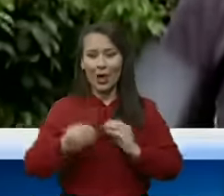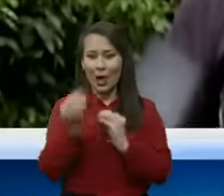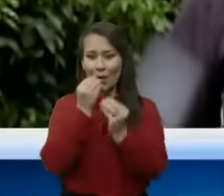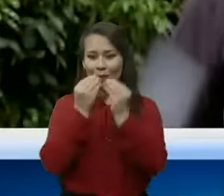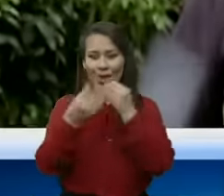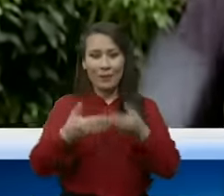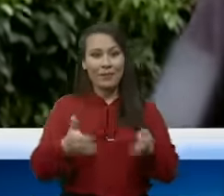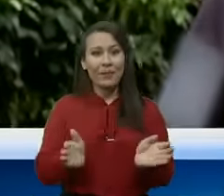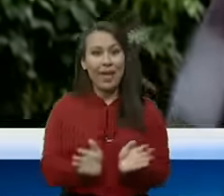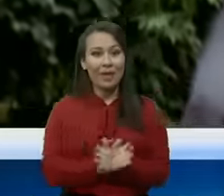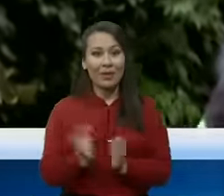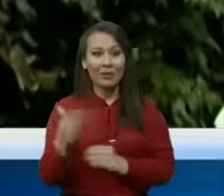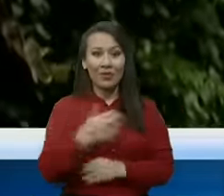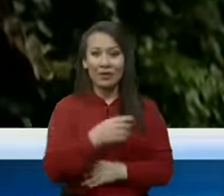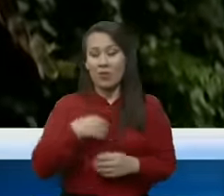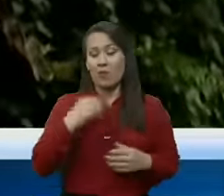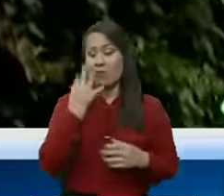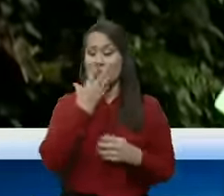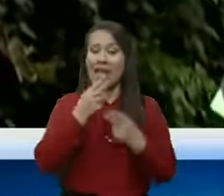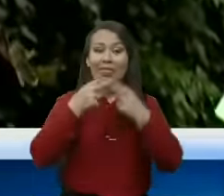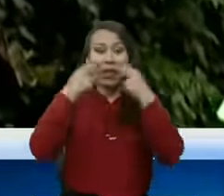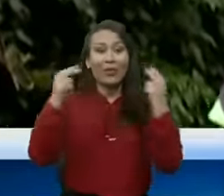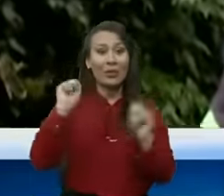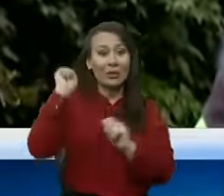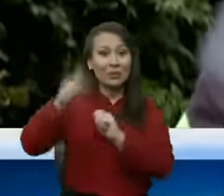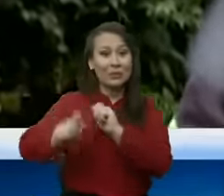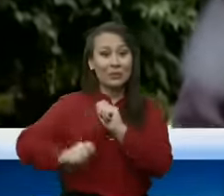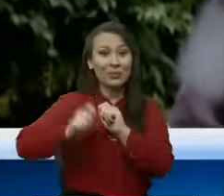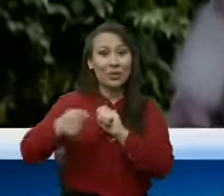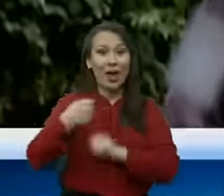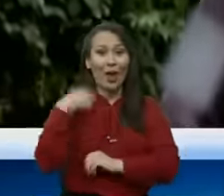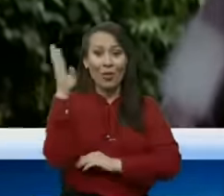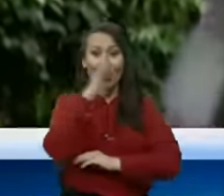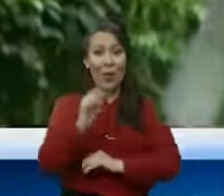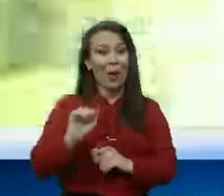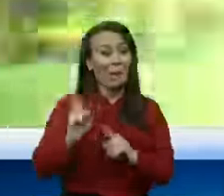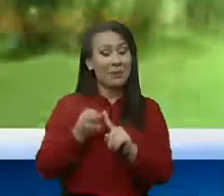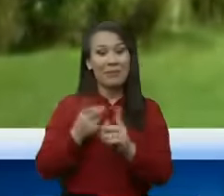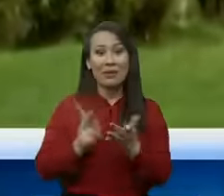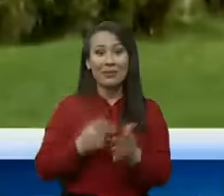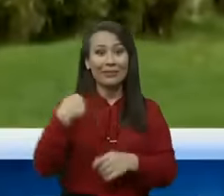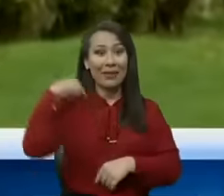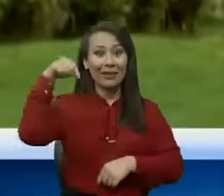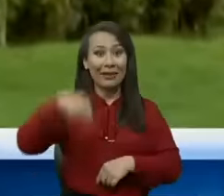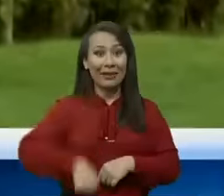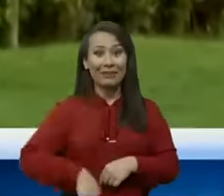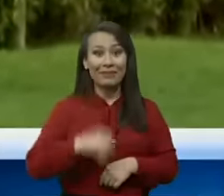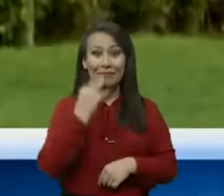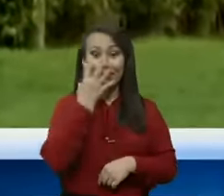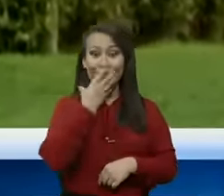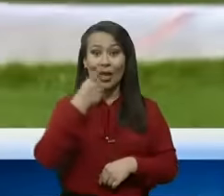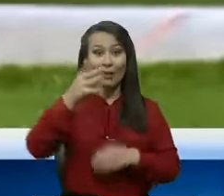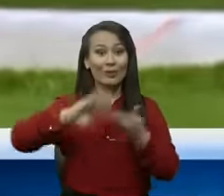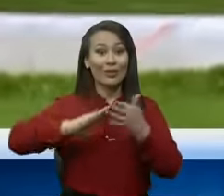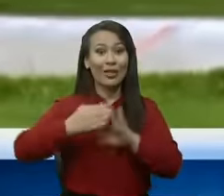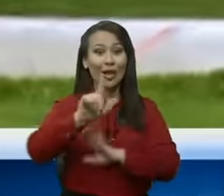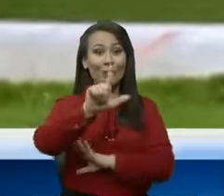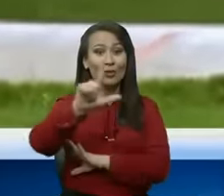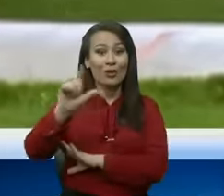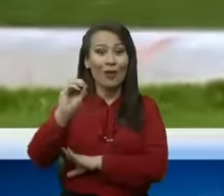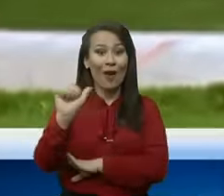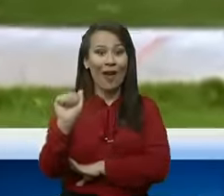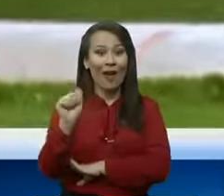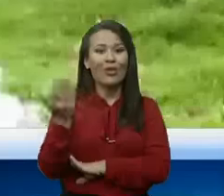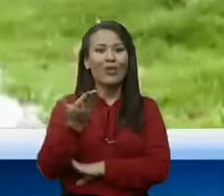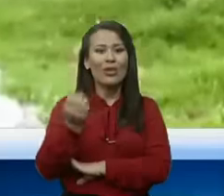natural de pesca y todo eso primera vez en mi vida que hago esto y está muy lindo muy hermoso la parroquia rural de está ubicada al sur Oriente de la